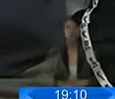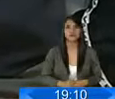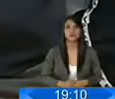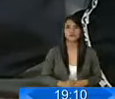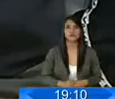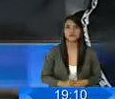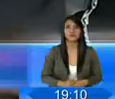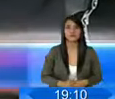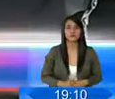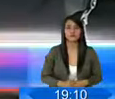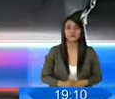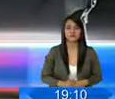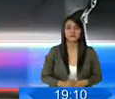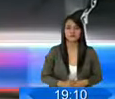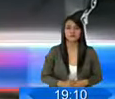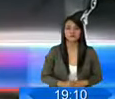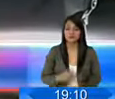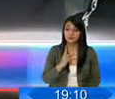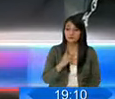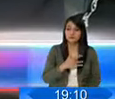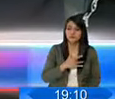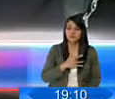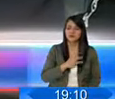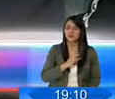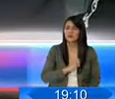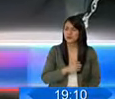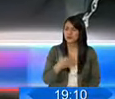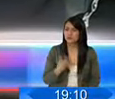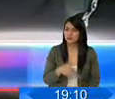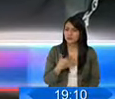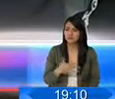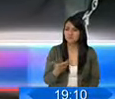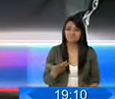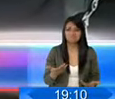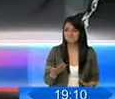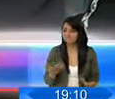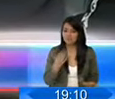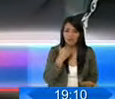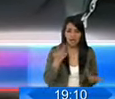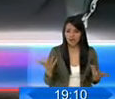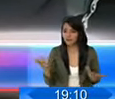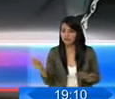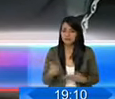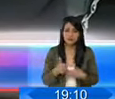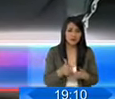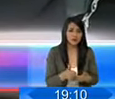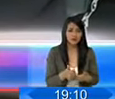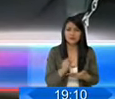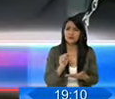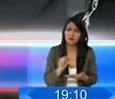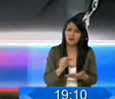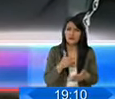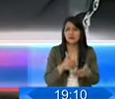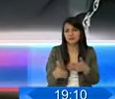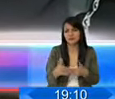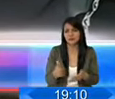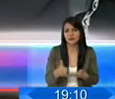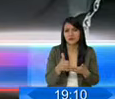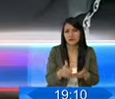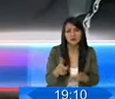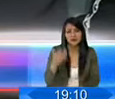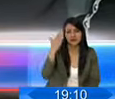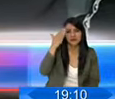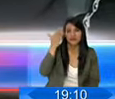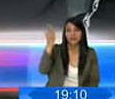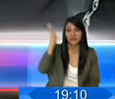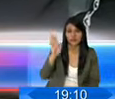Y realmente nos destrozó el corazón y quisimos, no sé, buscar cualquier cosa, un granito de arena para ayudarles. Yo sé que Dios